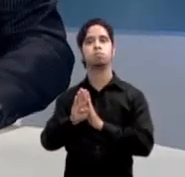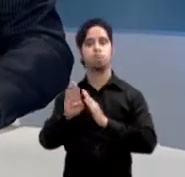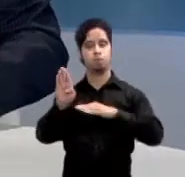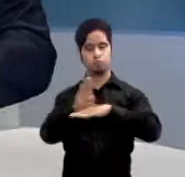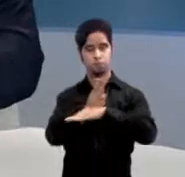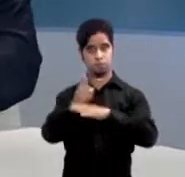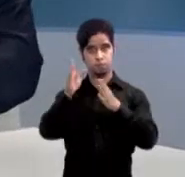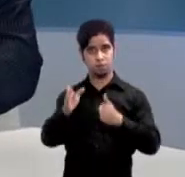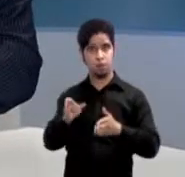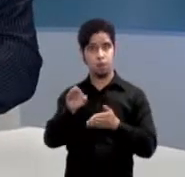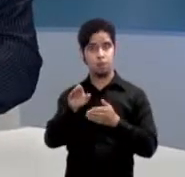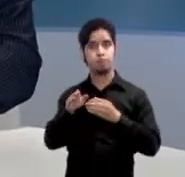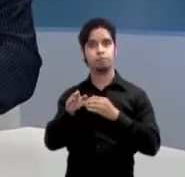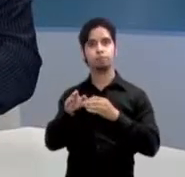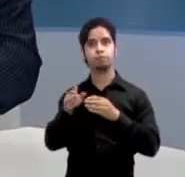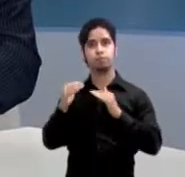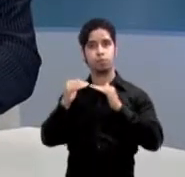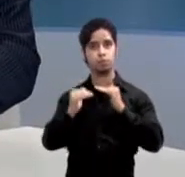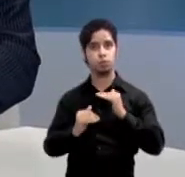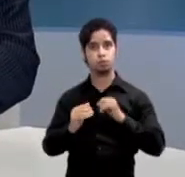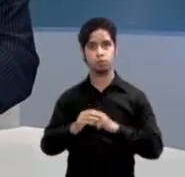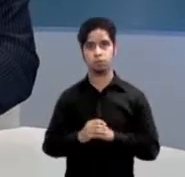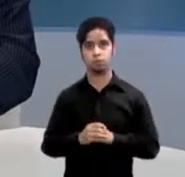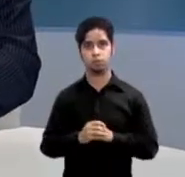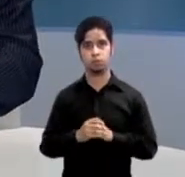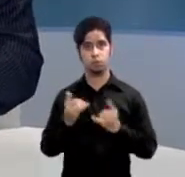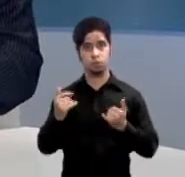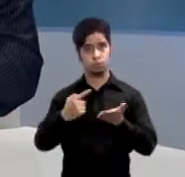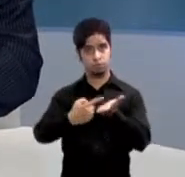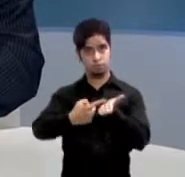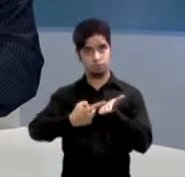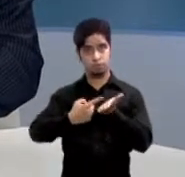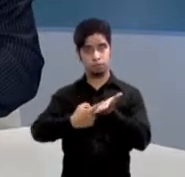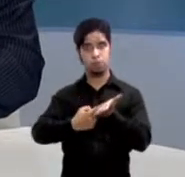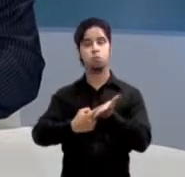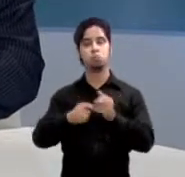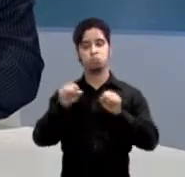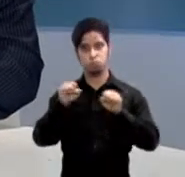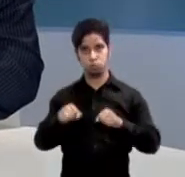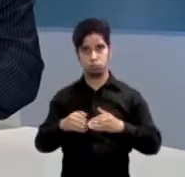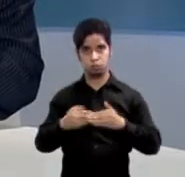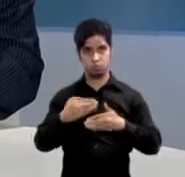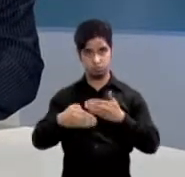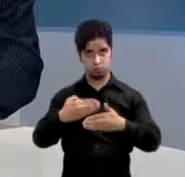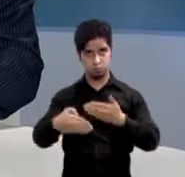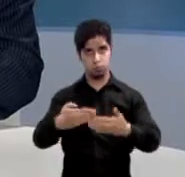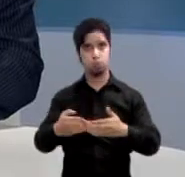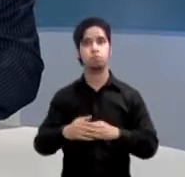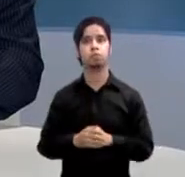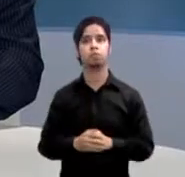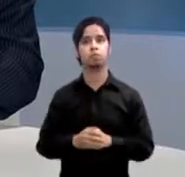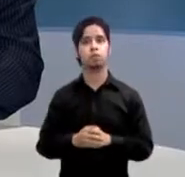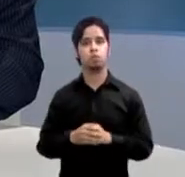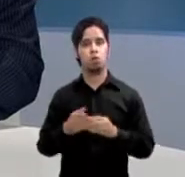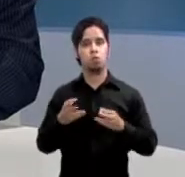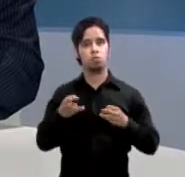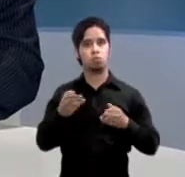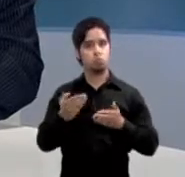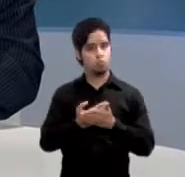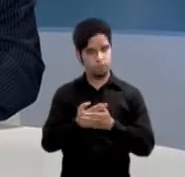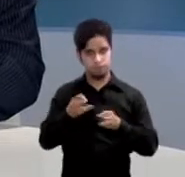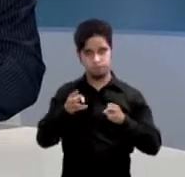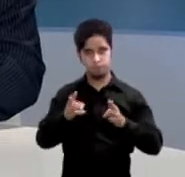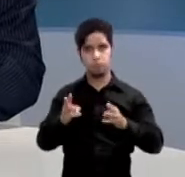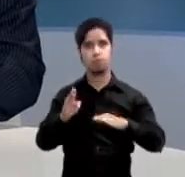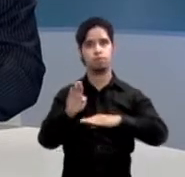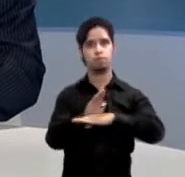Durante el conclave se discutió sobre alternativas de desarrollo, visión de apertura y las nuevas formas de hacer negocios. Fran Camacho nos